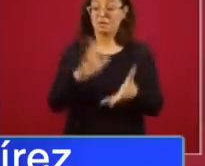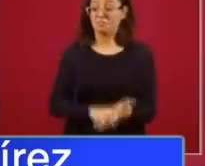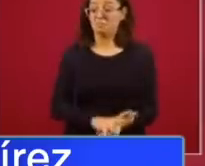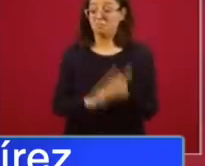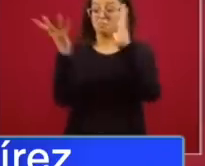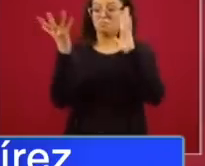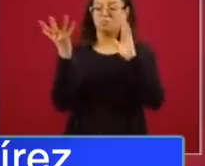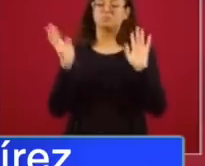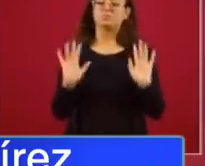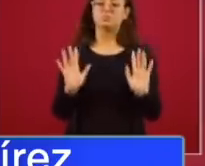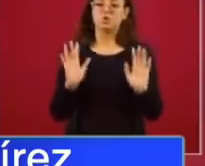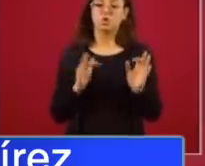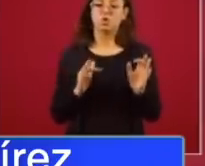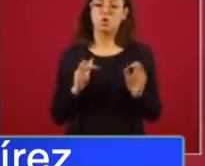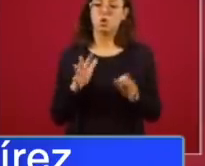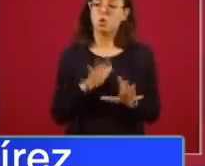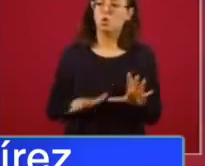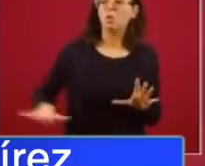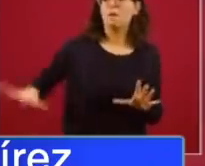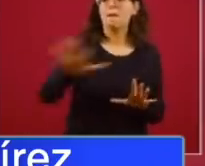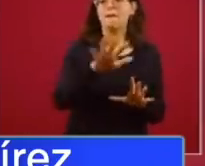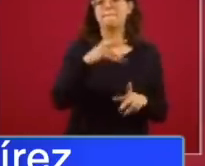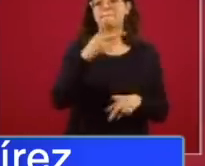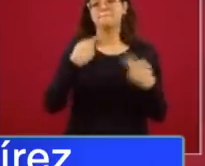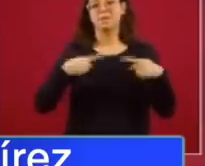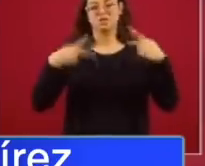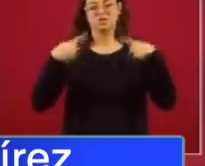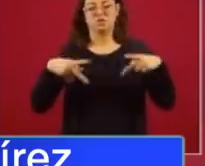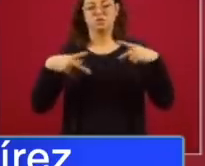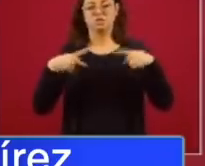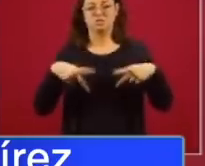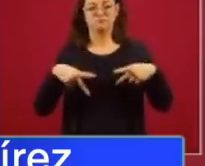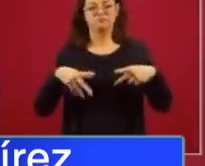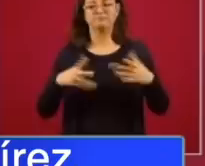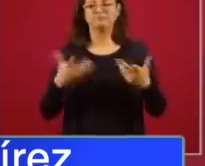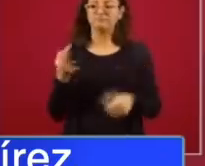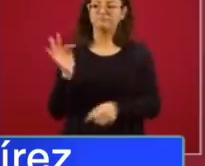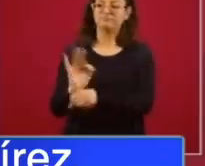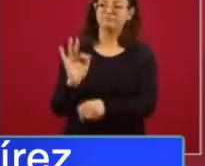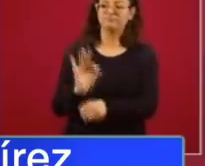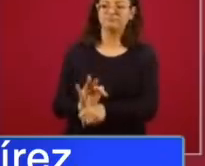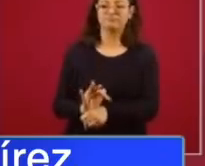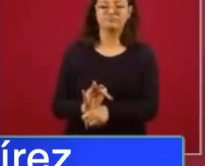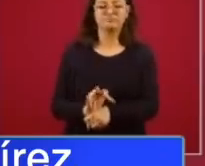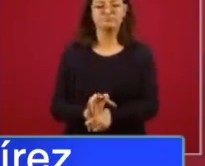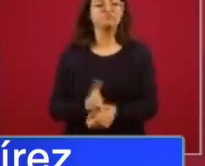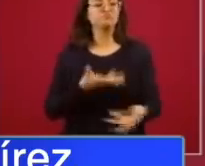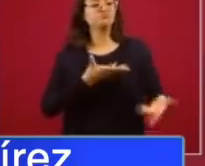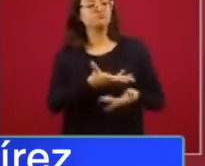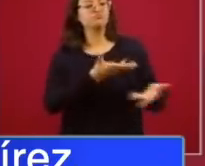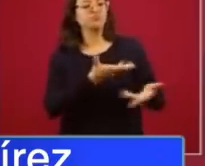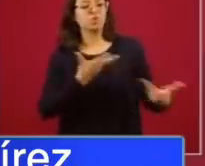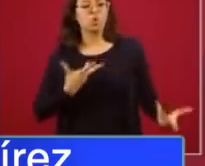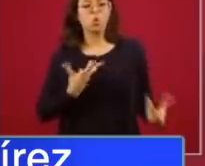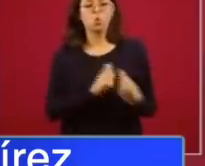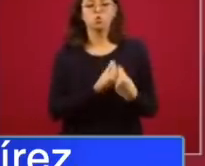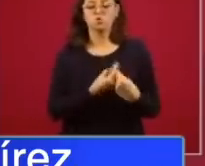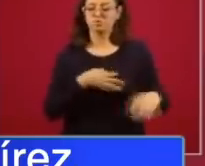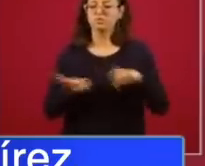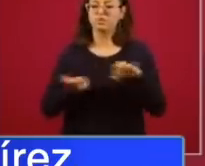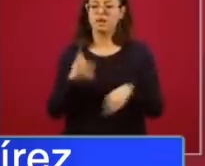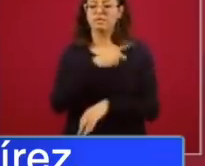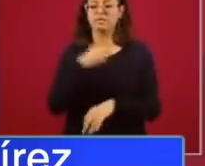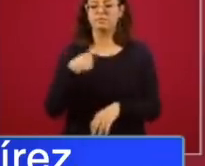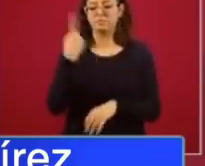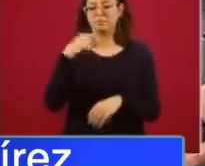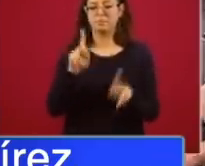que tenemos la obligación de actuar juntos para garantizar la paz y la tranquilidad. ¿Va